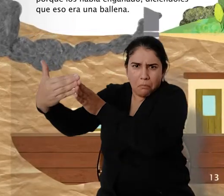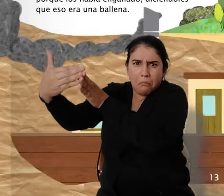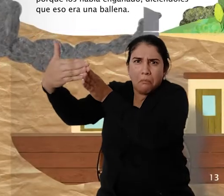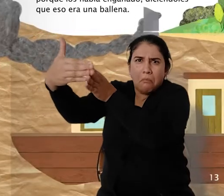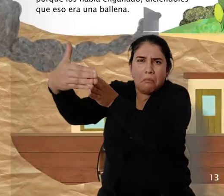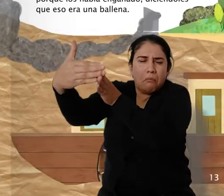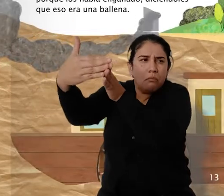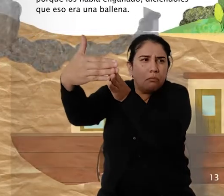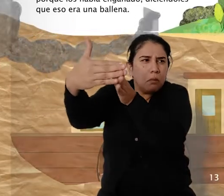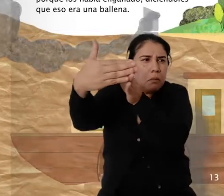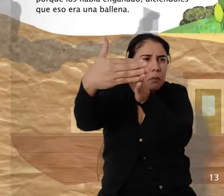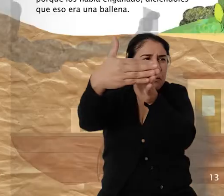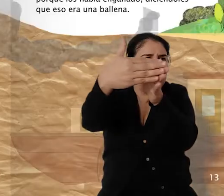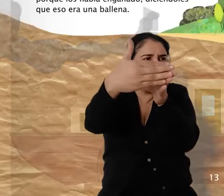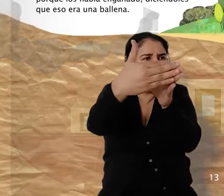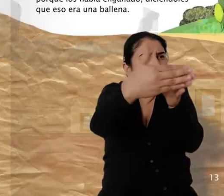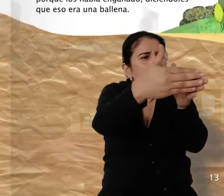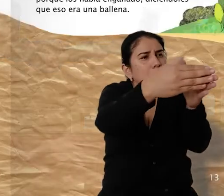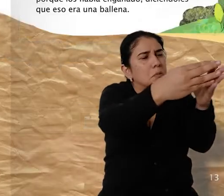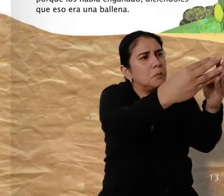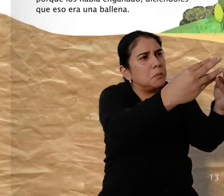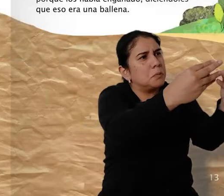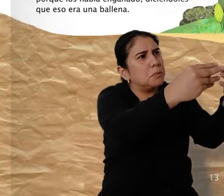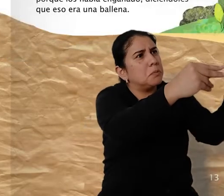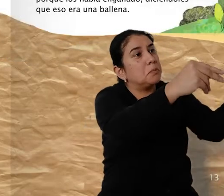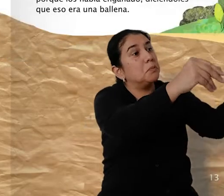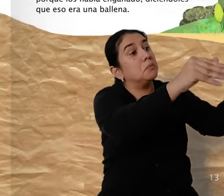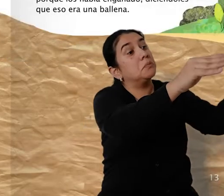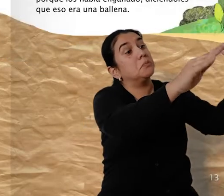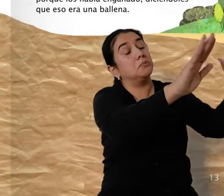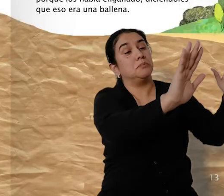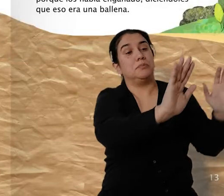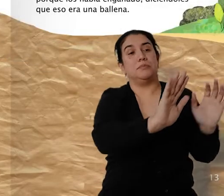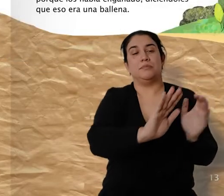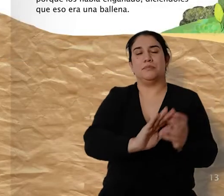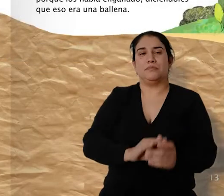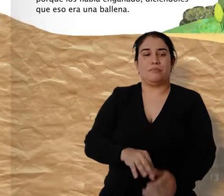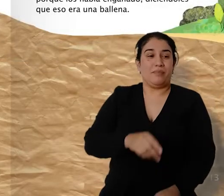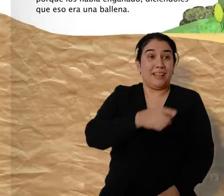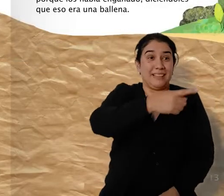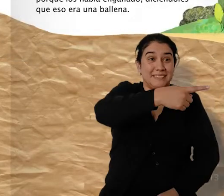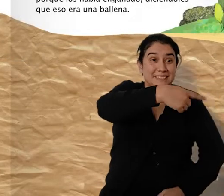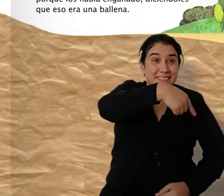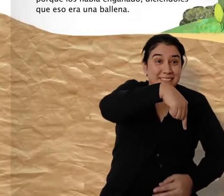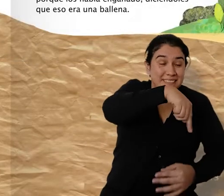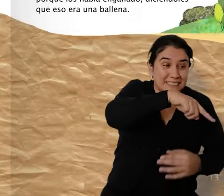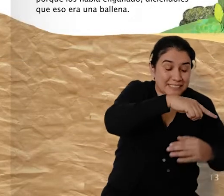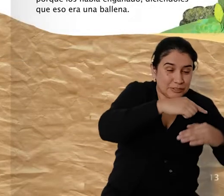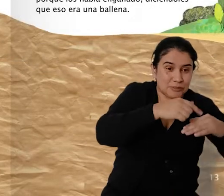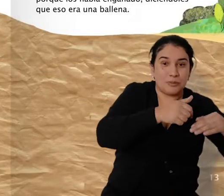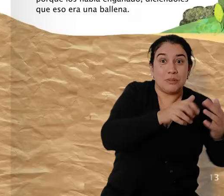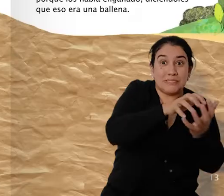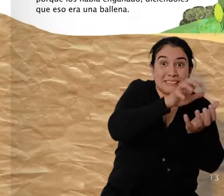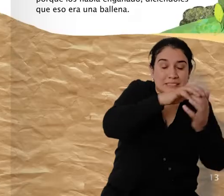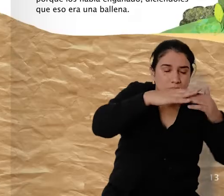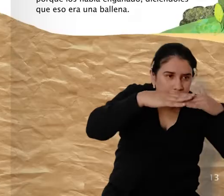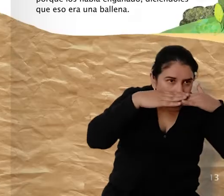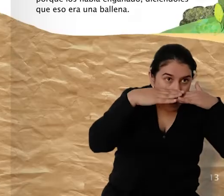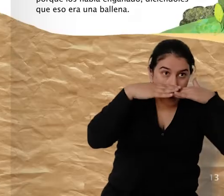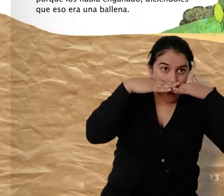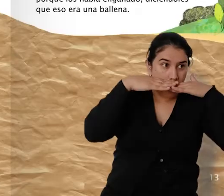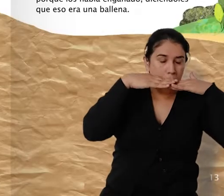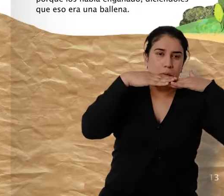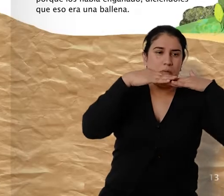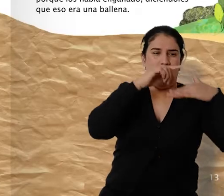alejó y desapareció. Los yacarés entonces fueron saliendo del agua, muy enojados con el viejo